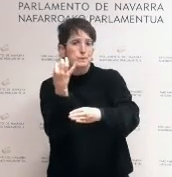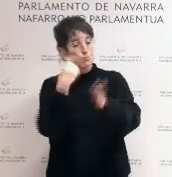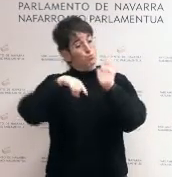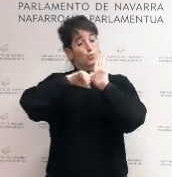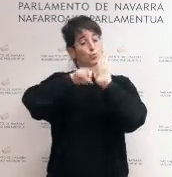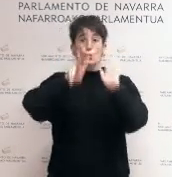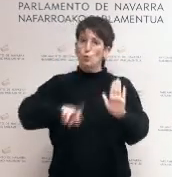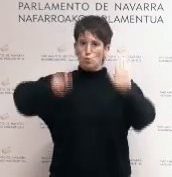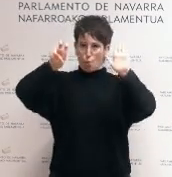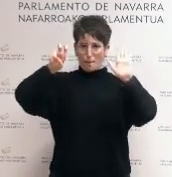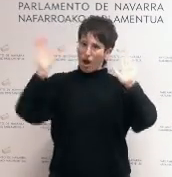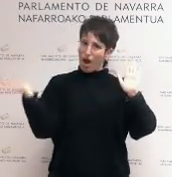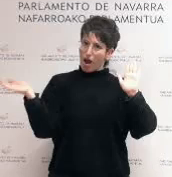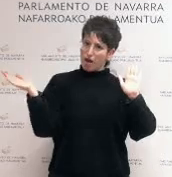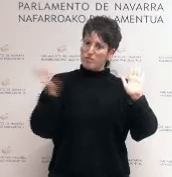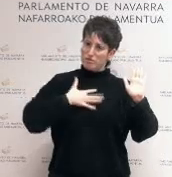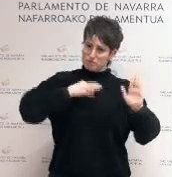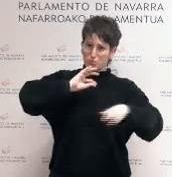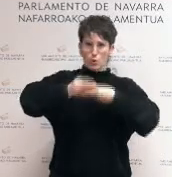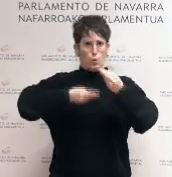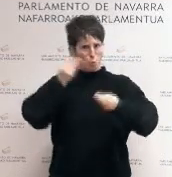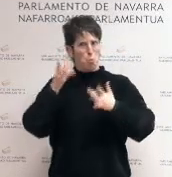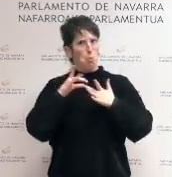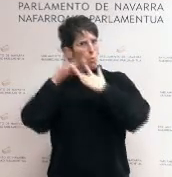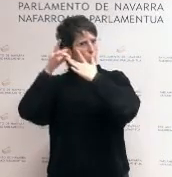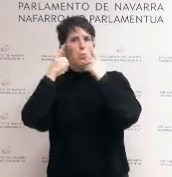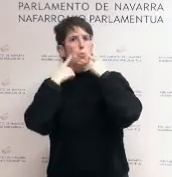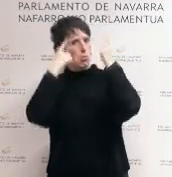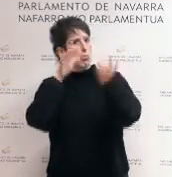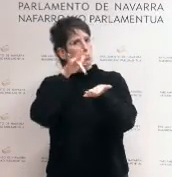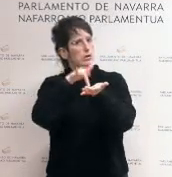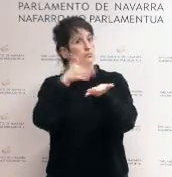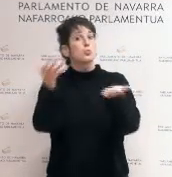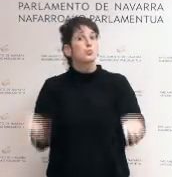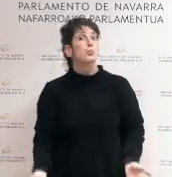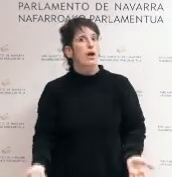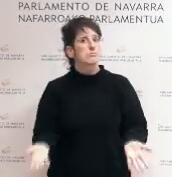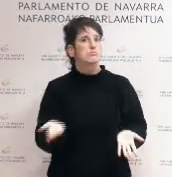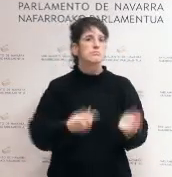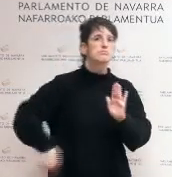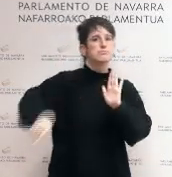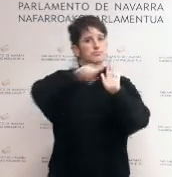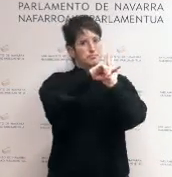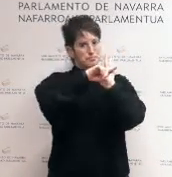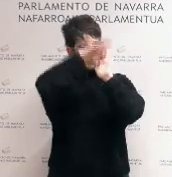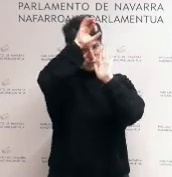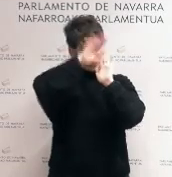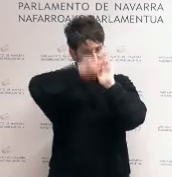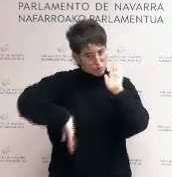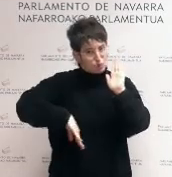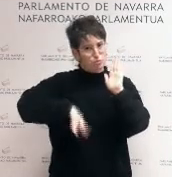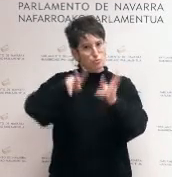innovadora y posible y pionera en nuestro ordenamiento, que es incorporar en nuestro ordenamiento fiscal la